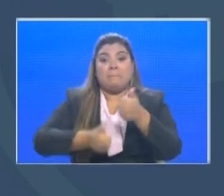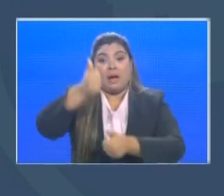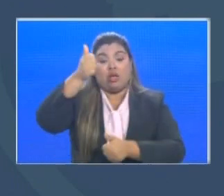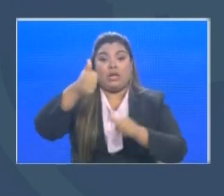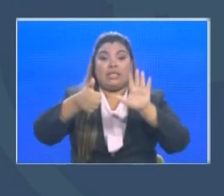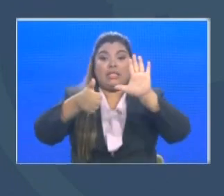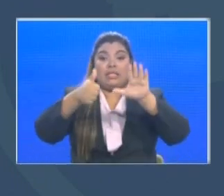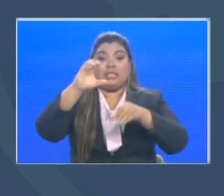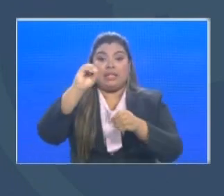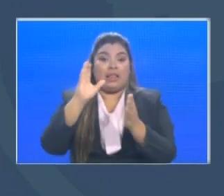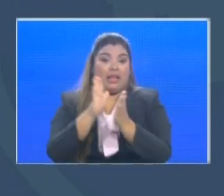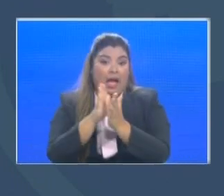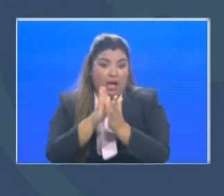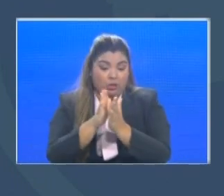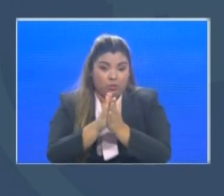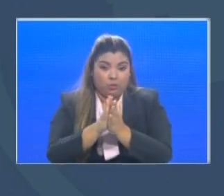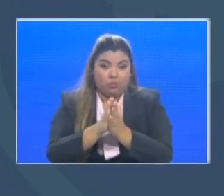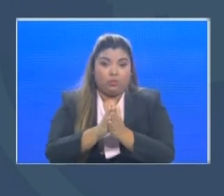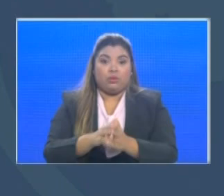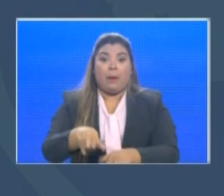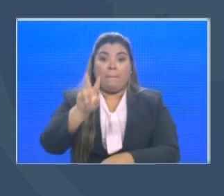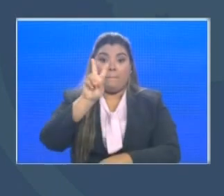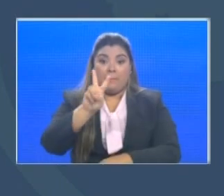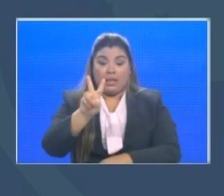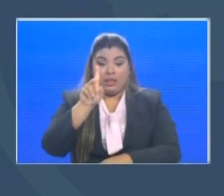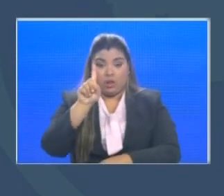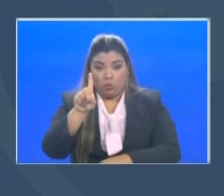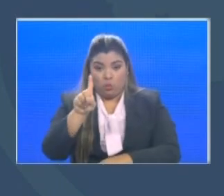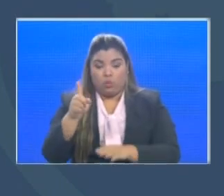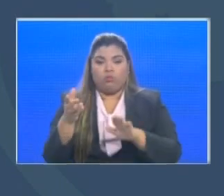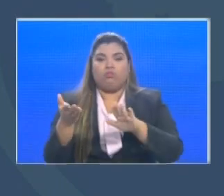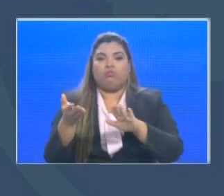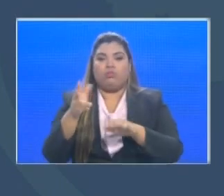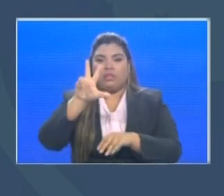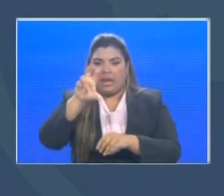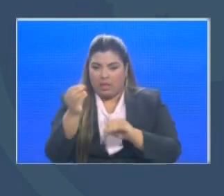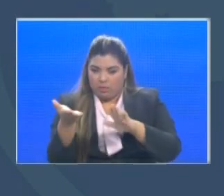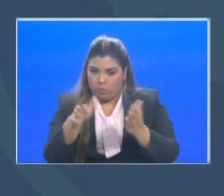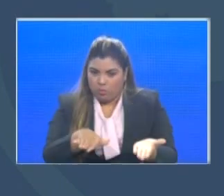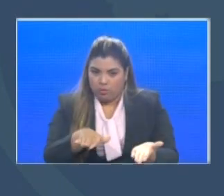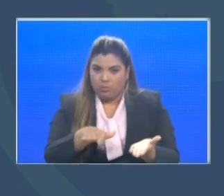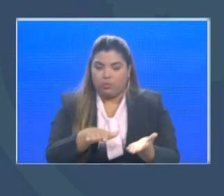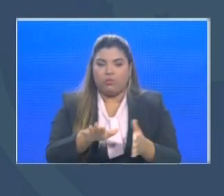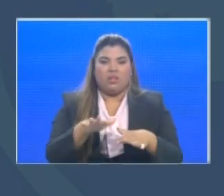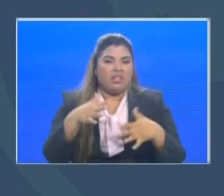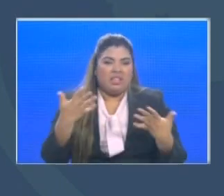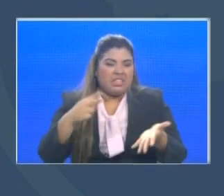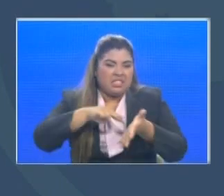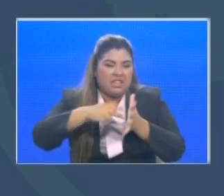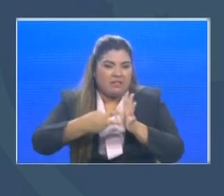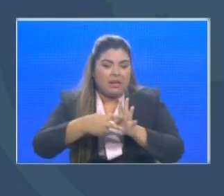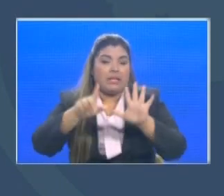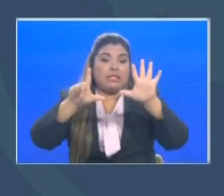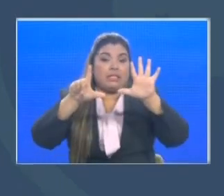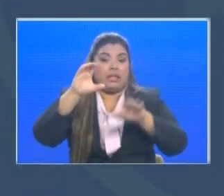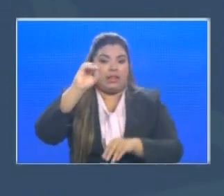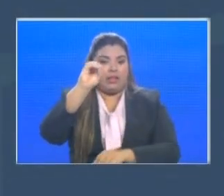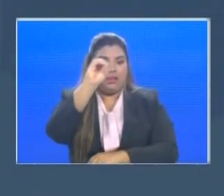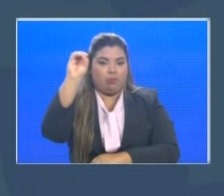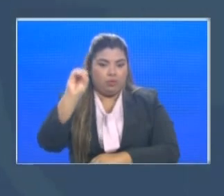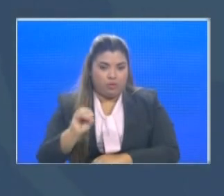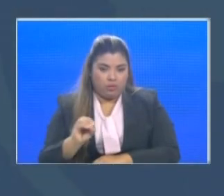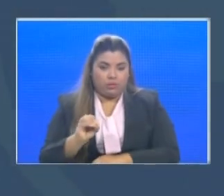que son 21 de 30 defunciones, que corresponde a un 70%.